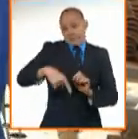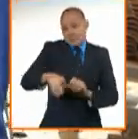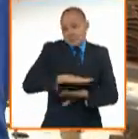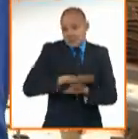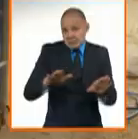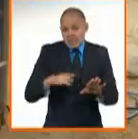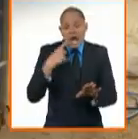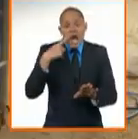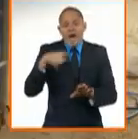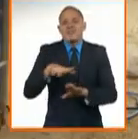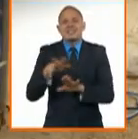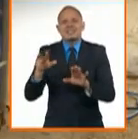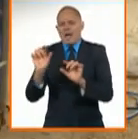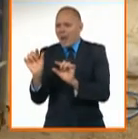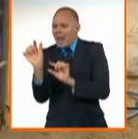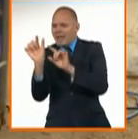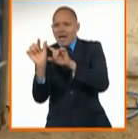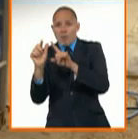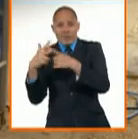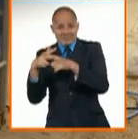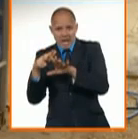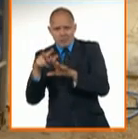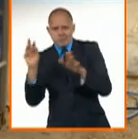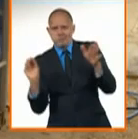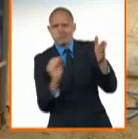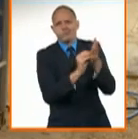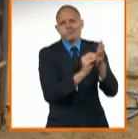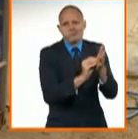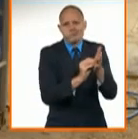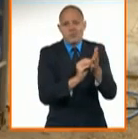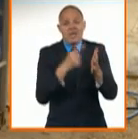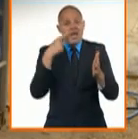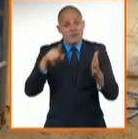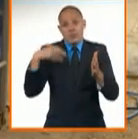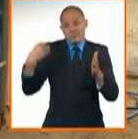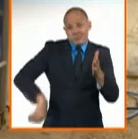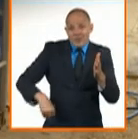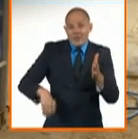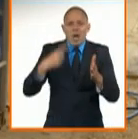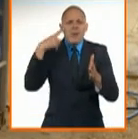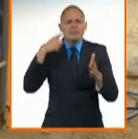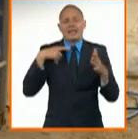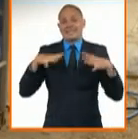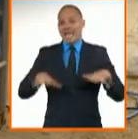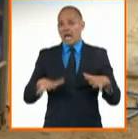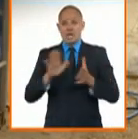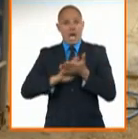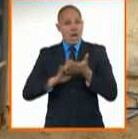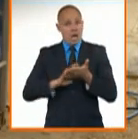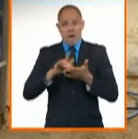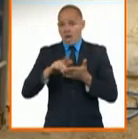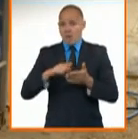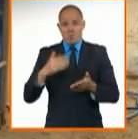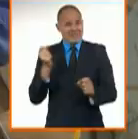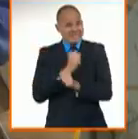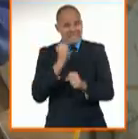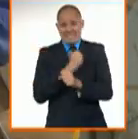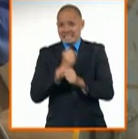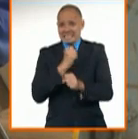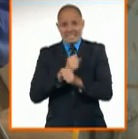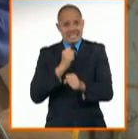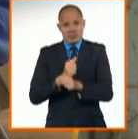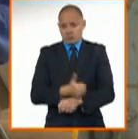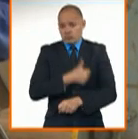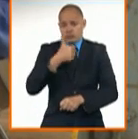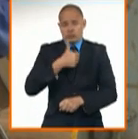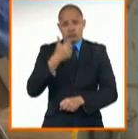reparada sin perder un día se trabaja de forma continua solucionar limitaciones tecnológicas que